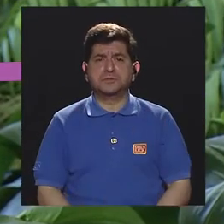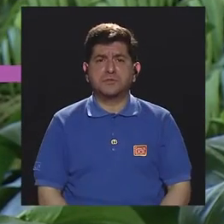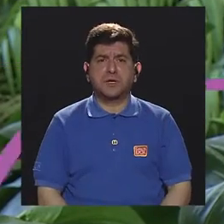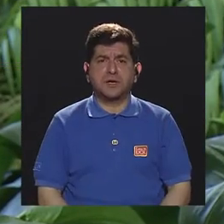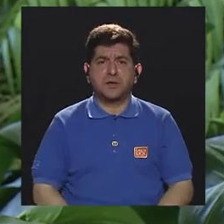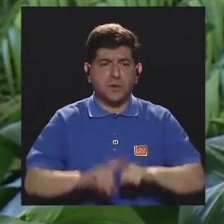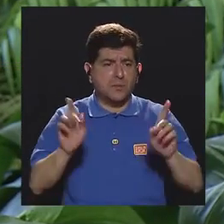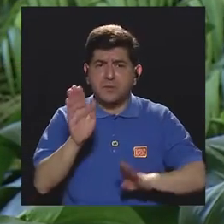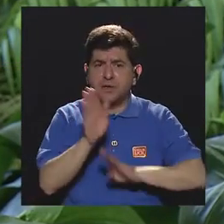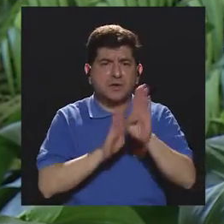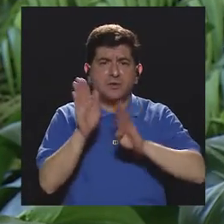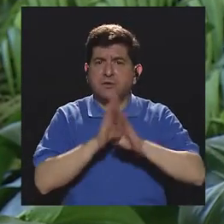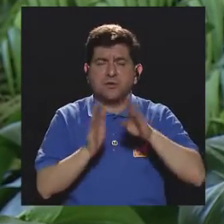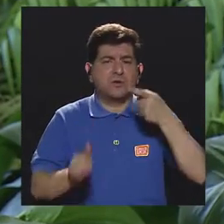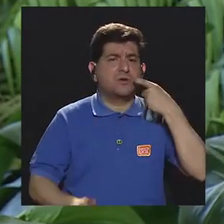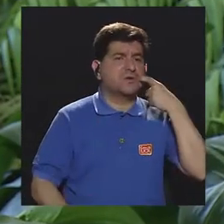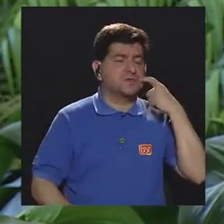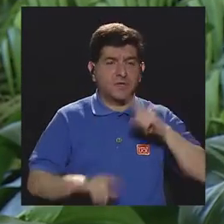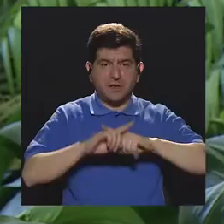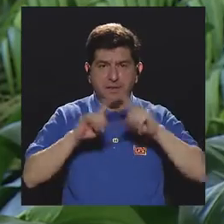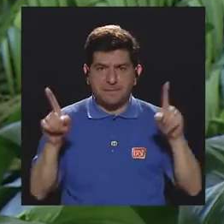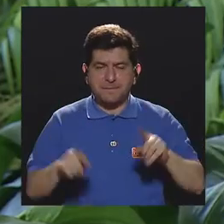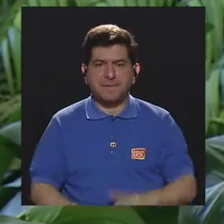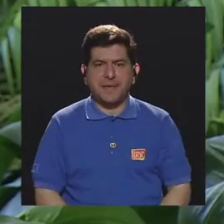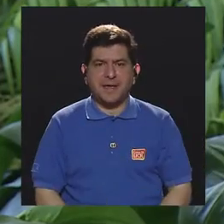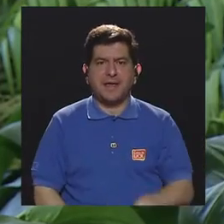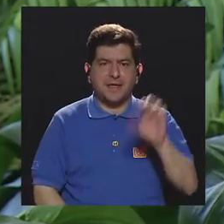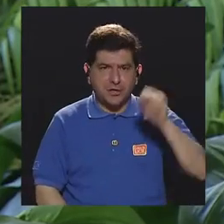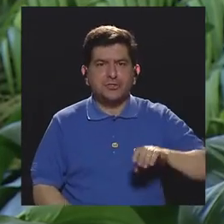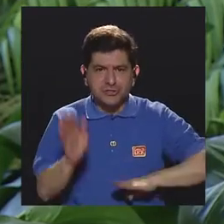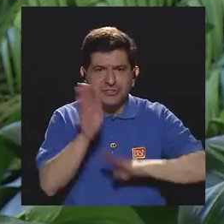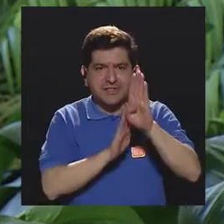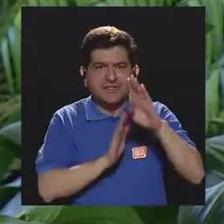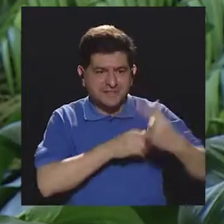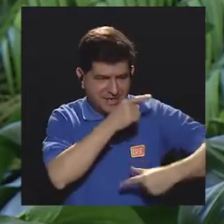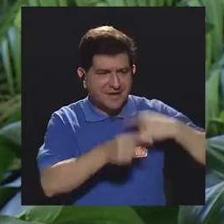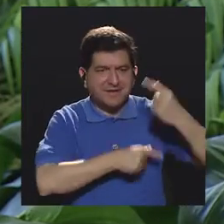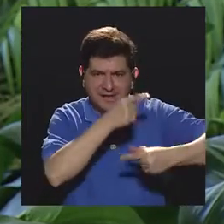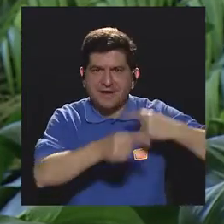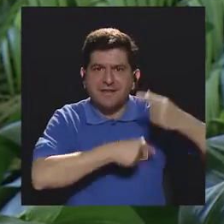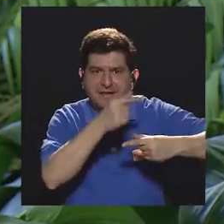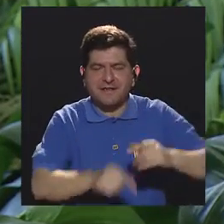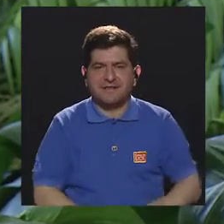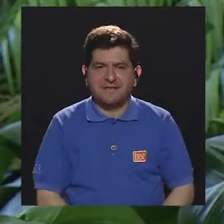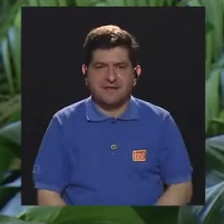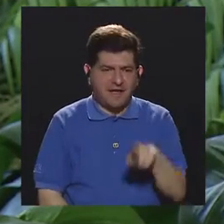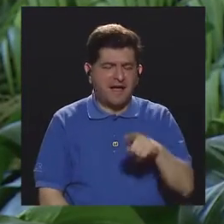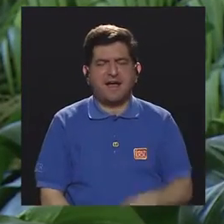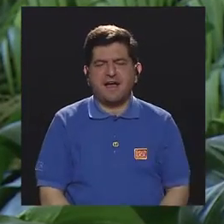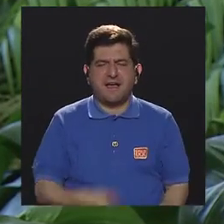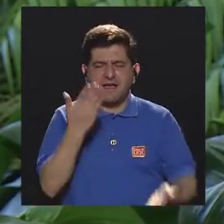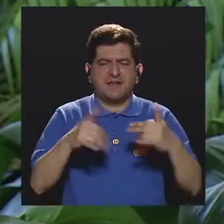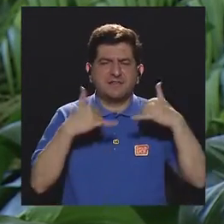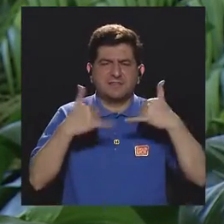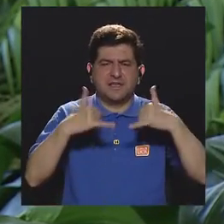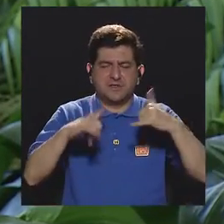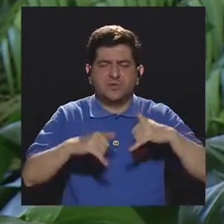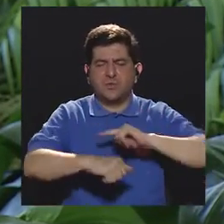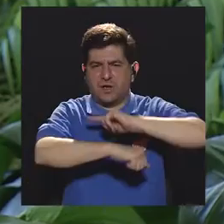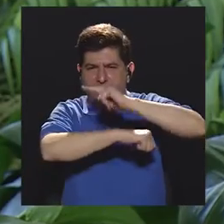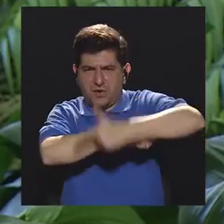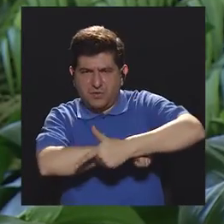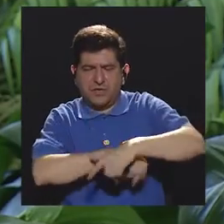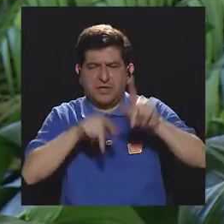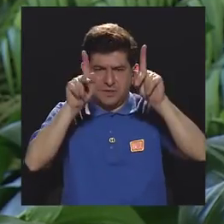y no desarrollan adicción. Pero los que sí las desarrollaron, la genética era que eran, si fueran jugadores, hijos de